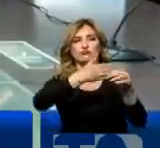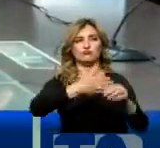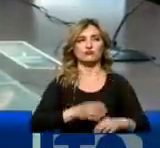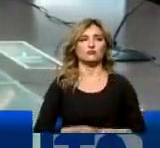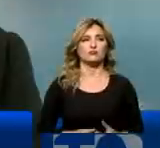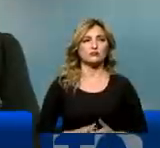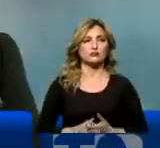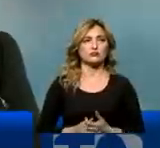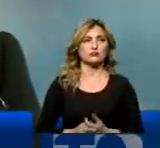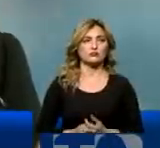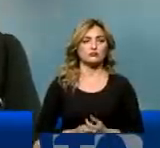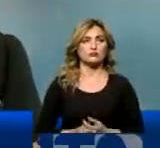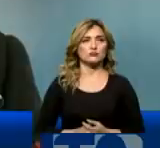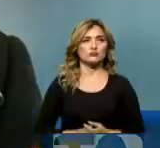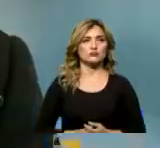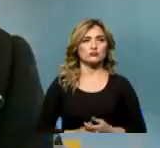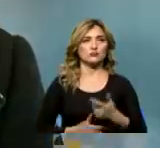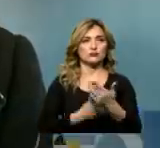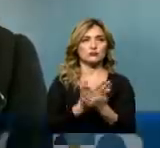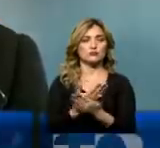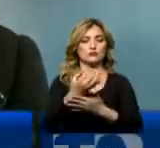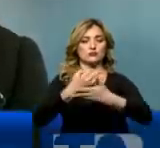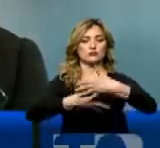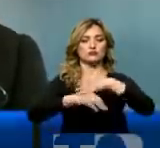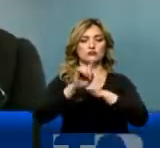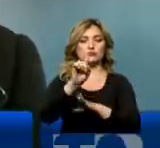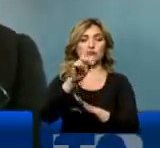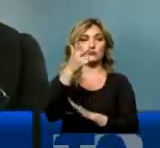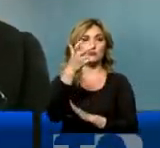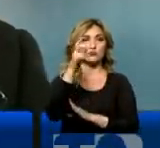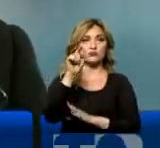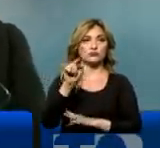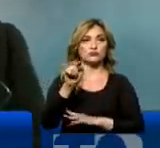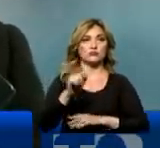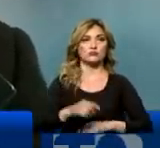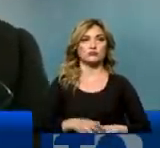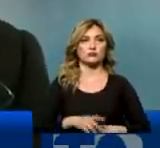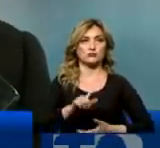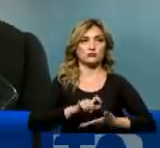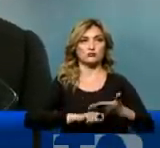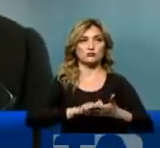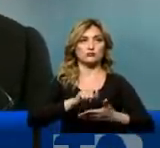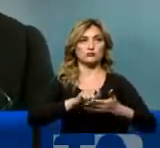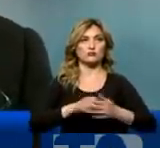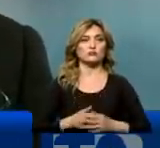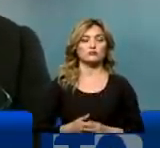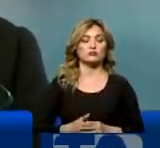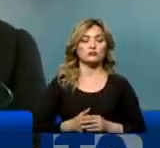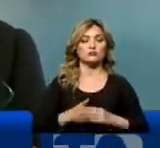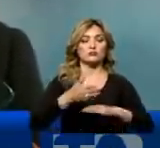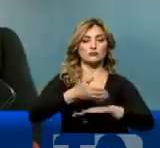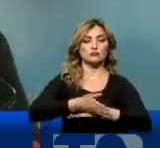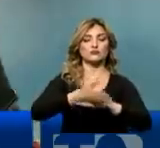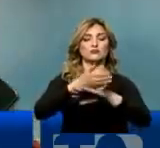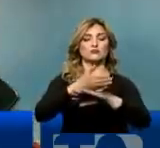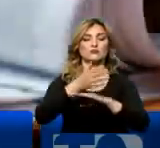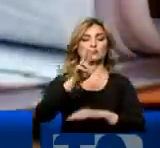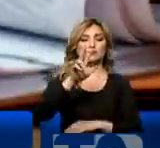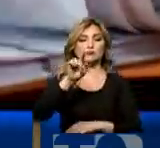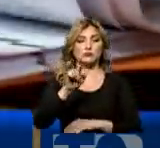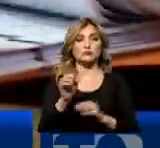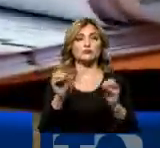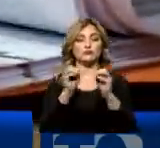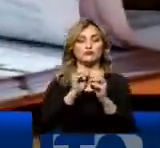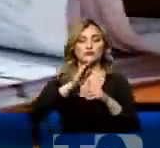Participación Ciudadana. Hemos presentado alrededor de 113.000 en firmas en un momento, después hemos presentado otras 3.000